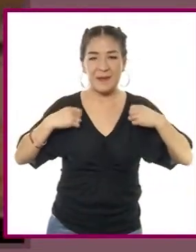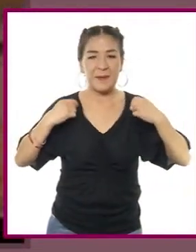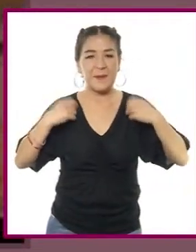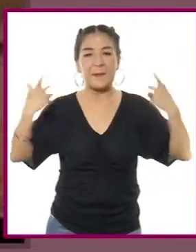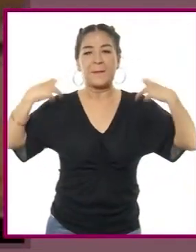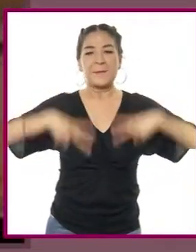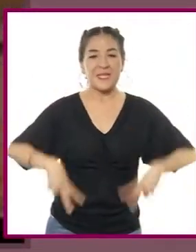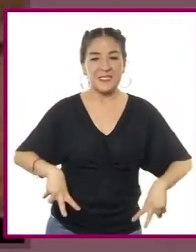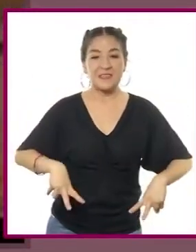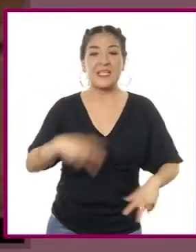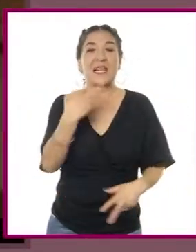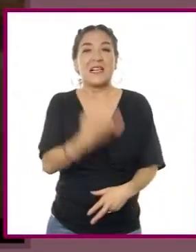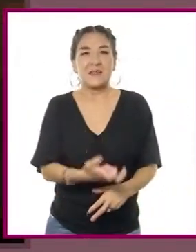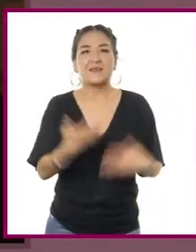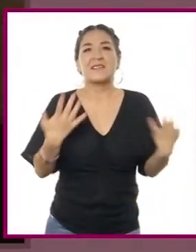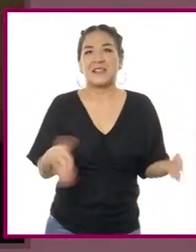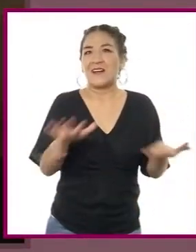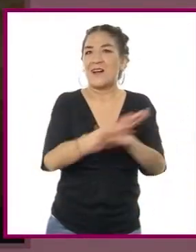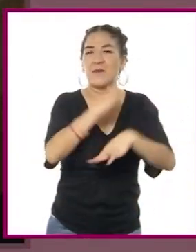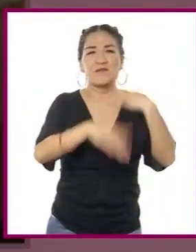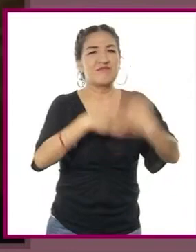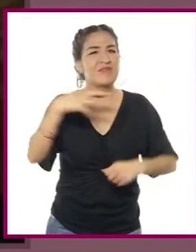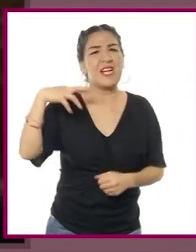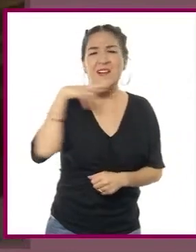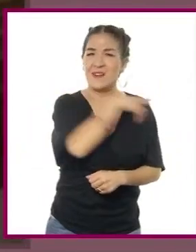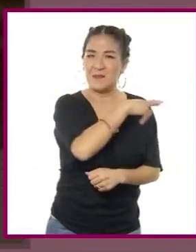manera bastante rápida.